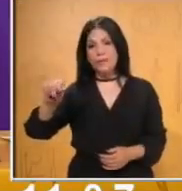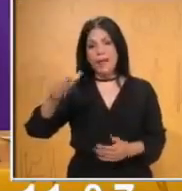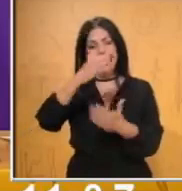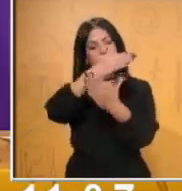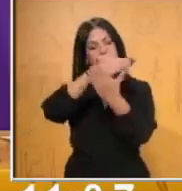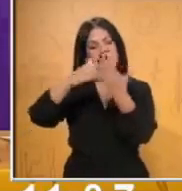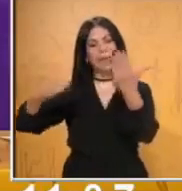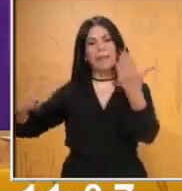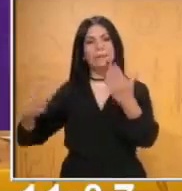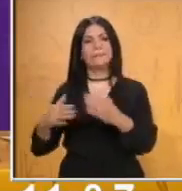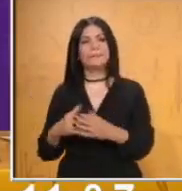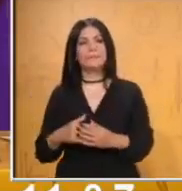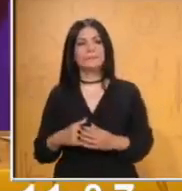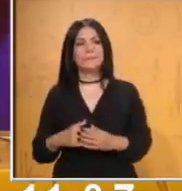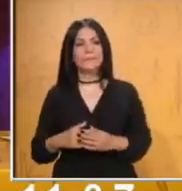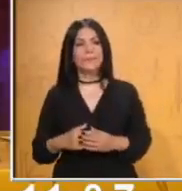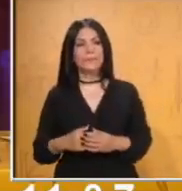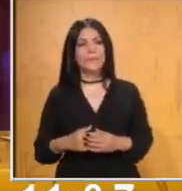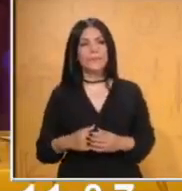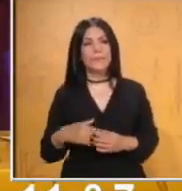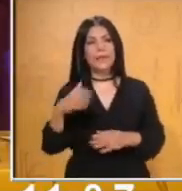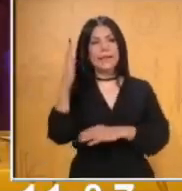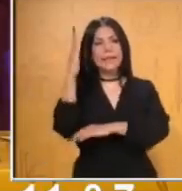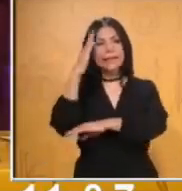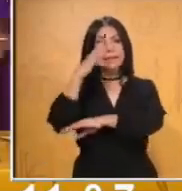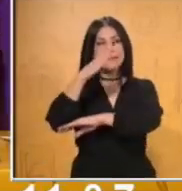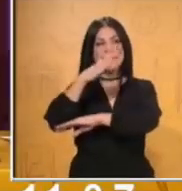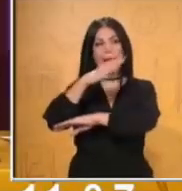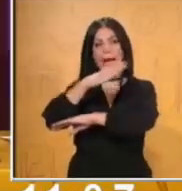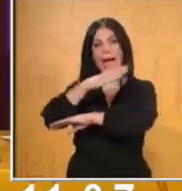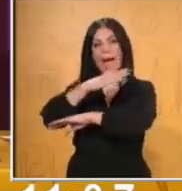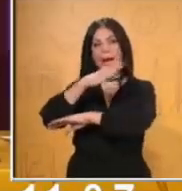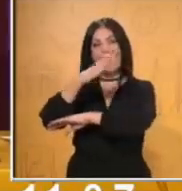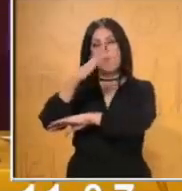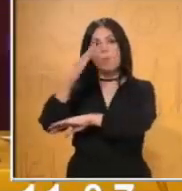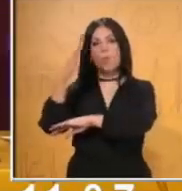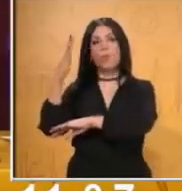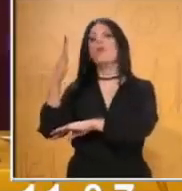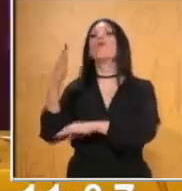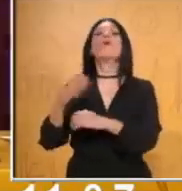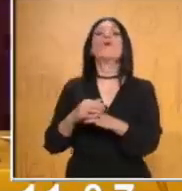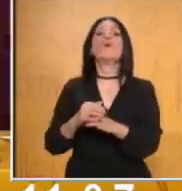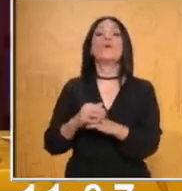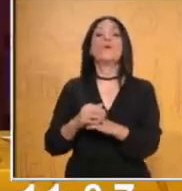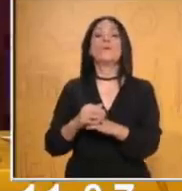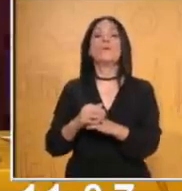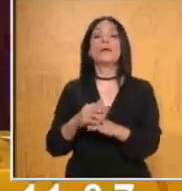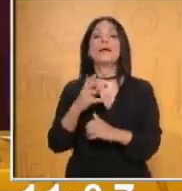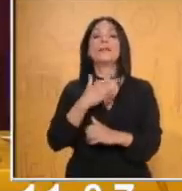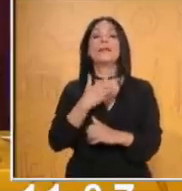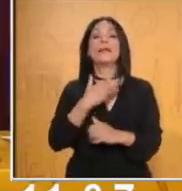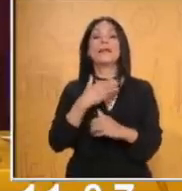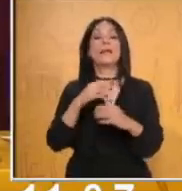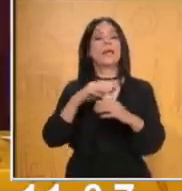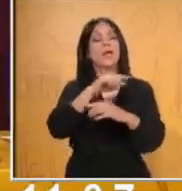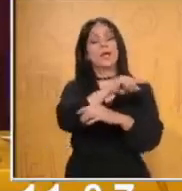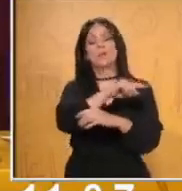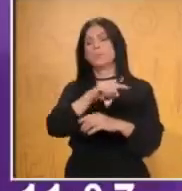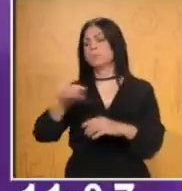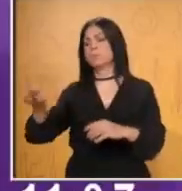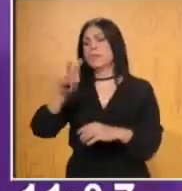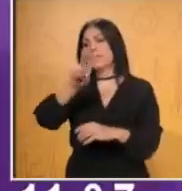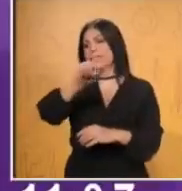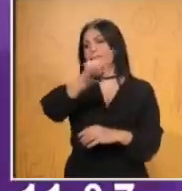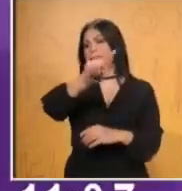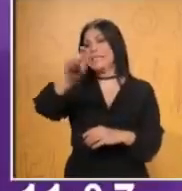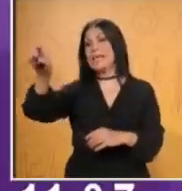Muy bien. El ángulo que mide 180 grados recibe el nombre de ángulo llano. Y dijimos que el de 90 grados es